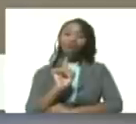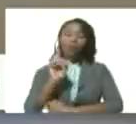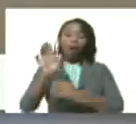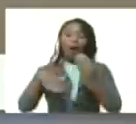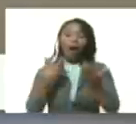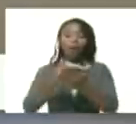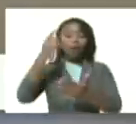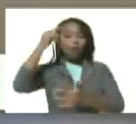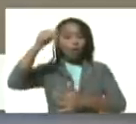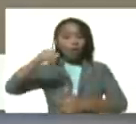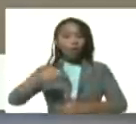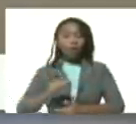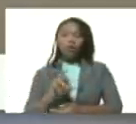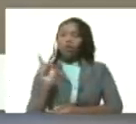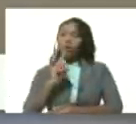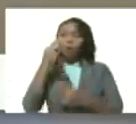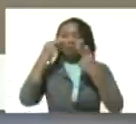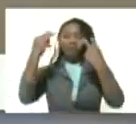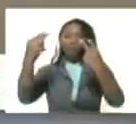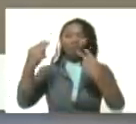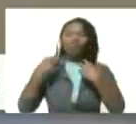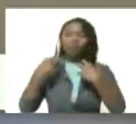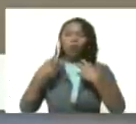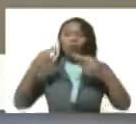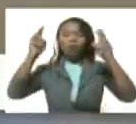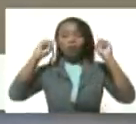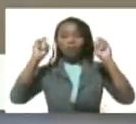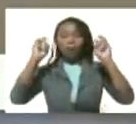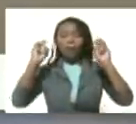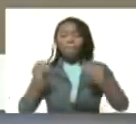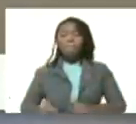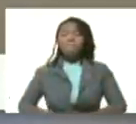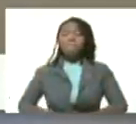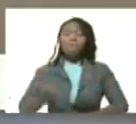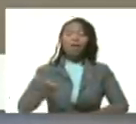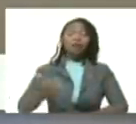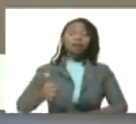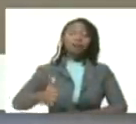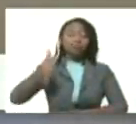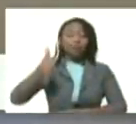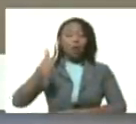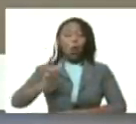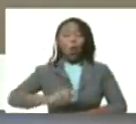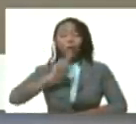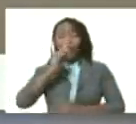no he visto un pronunciamiento de las más altas autoridades